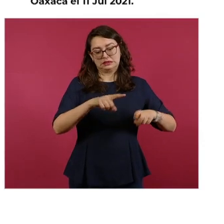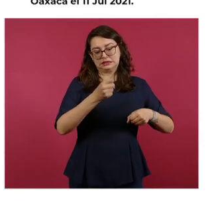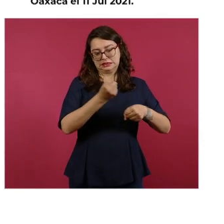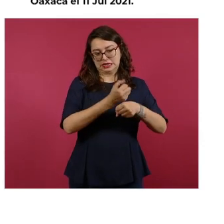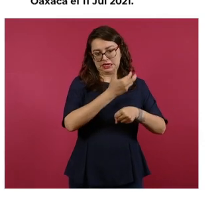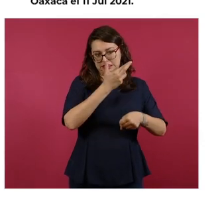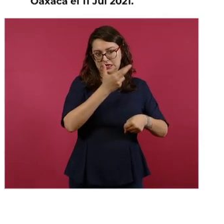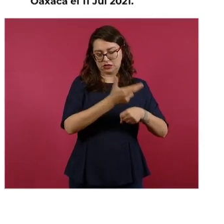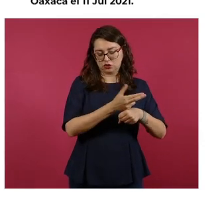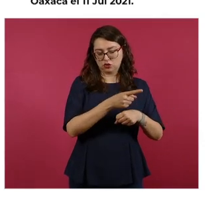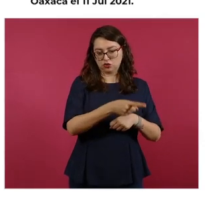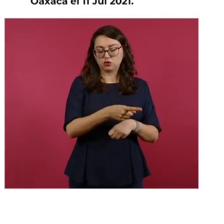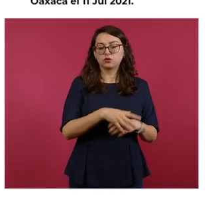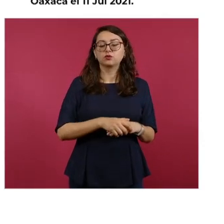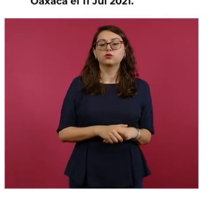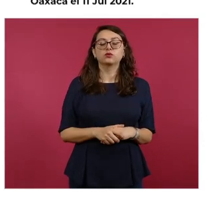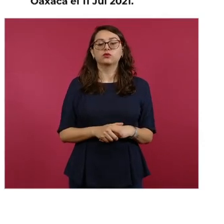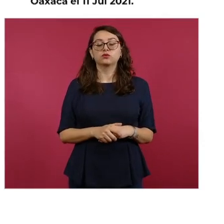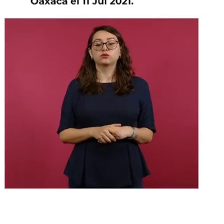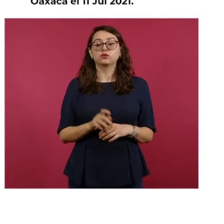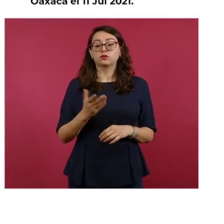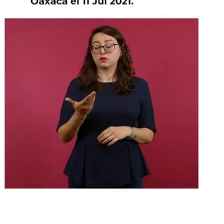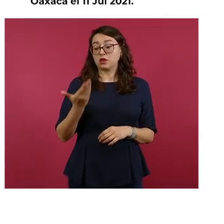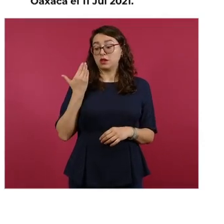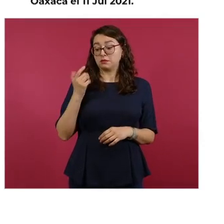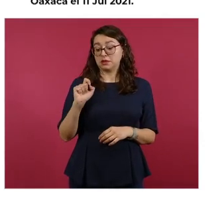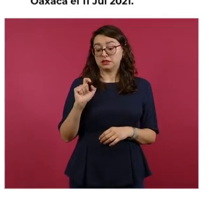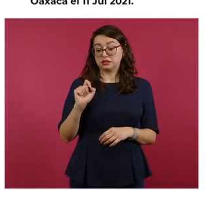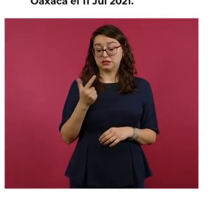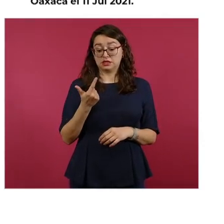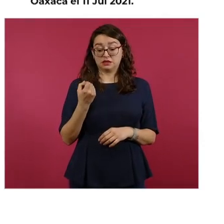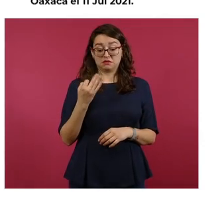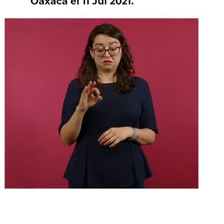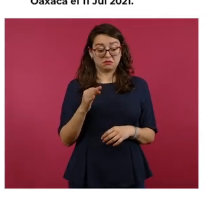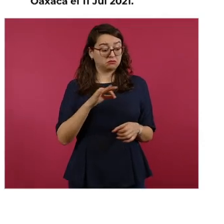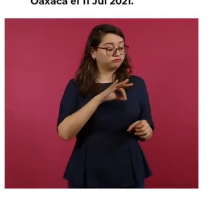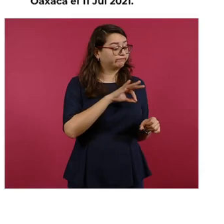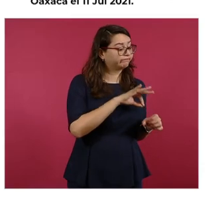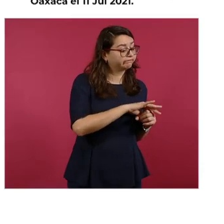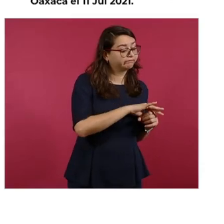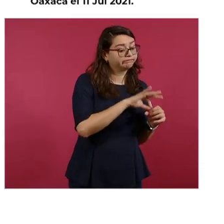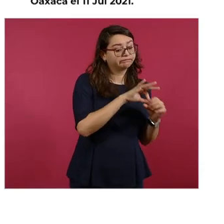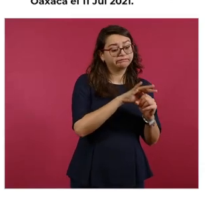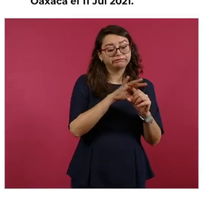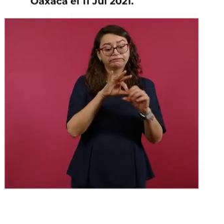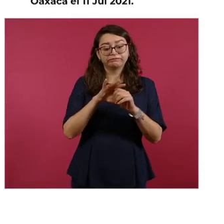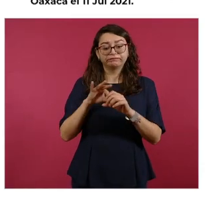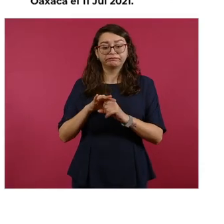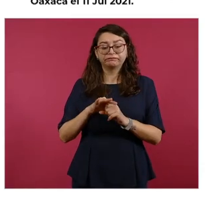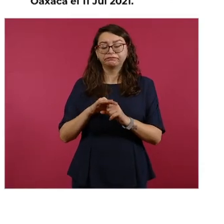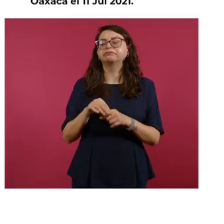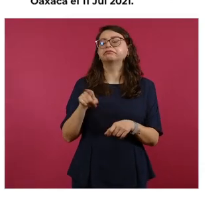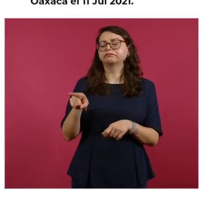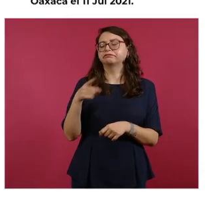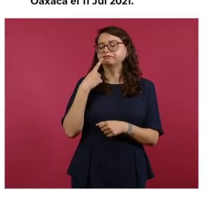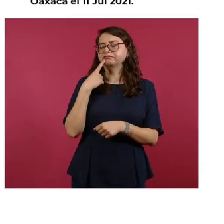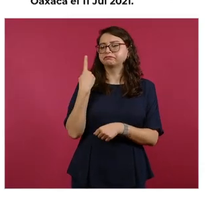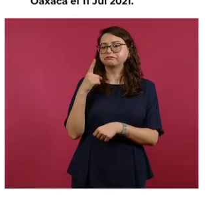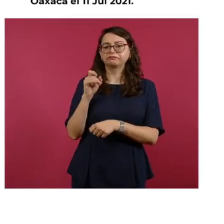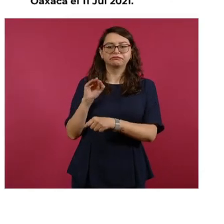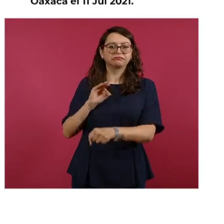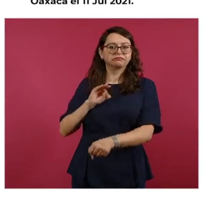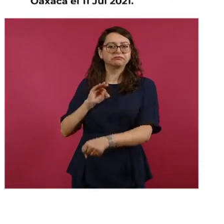de magistrado. El 27 de febrero del presente año, por unanimidad, este tribunal otorgó un amparo a